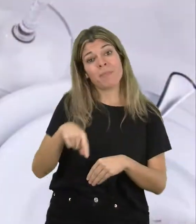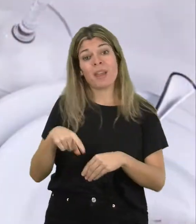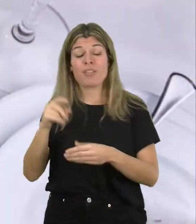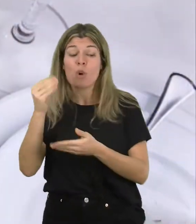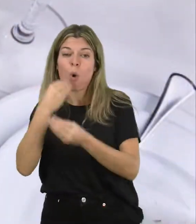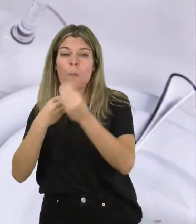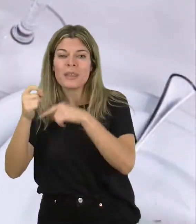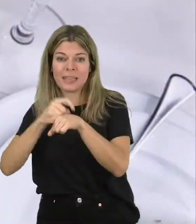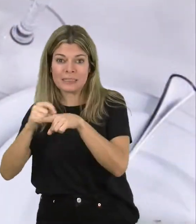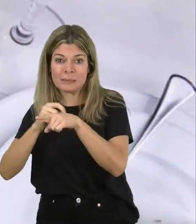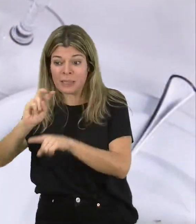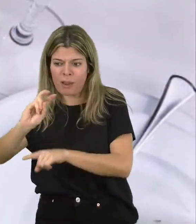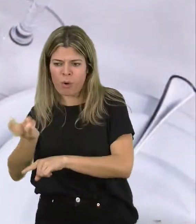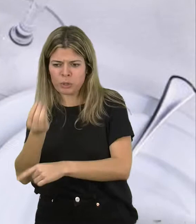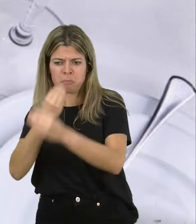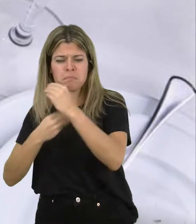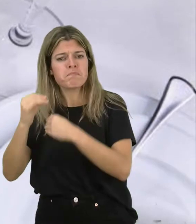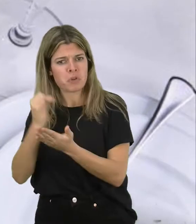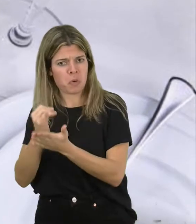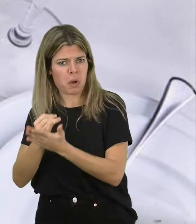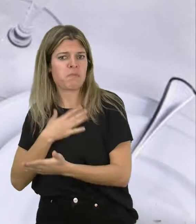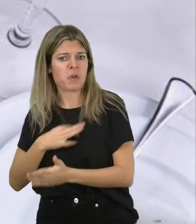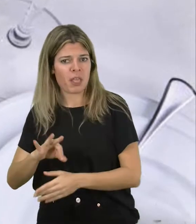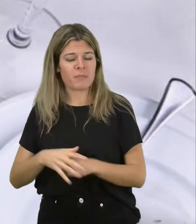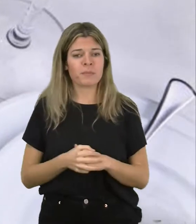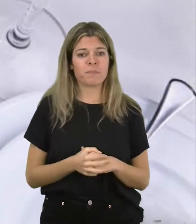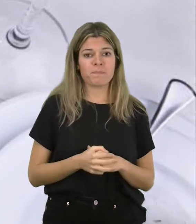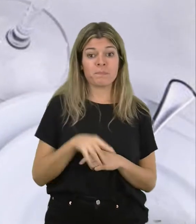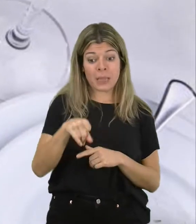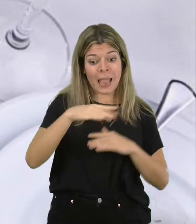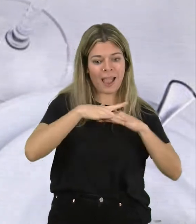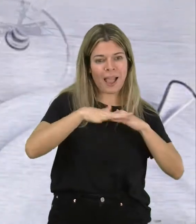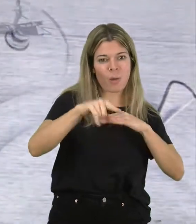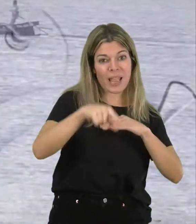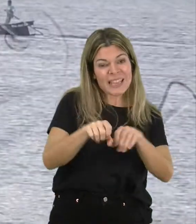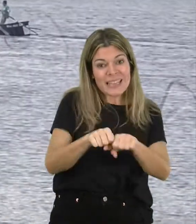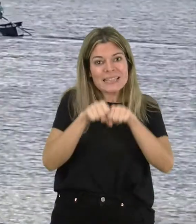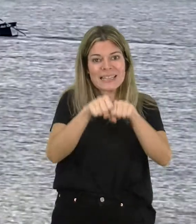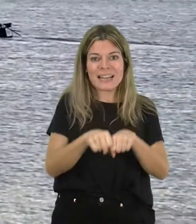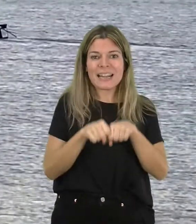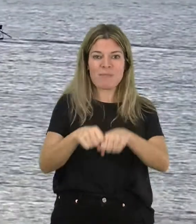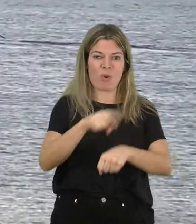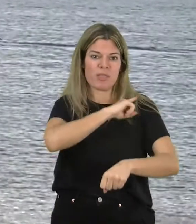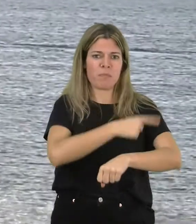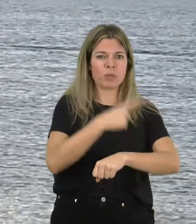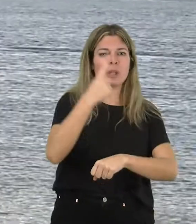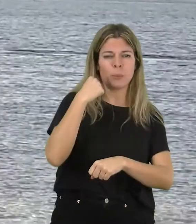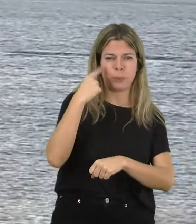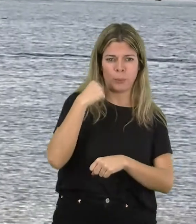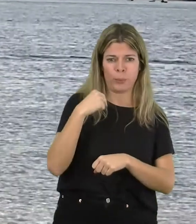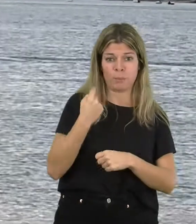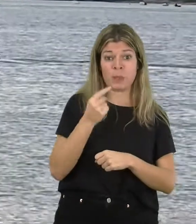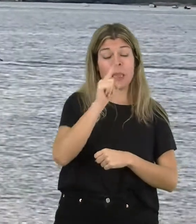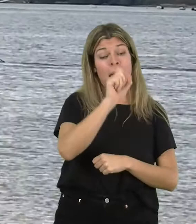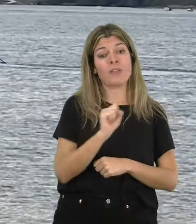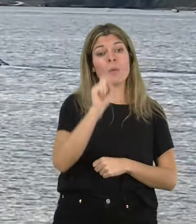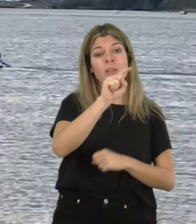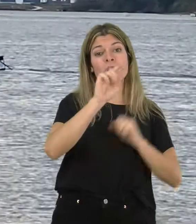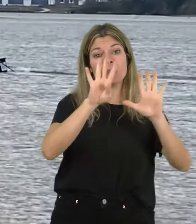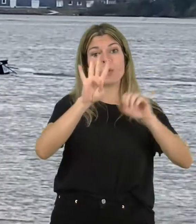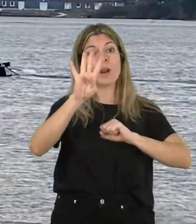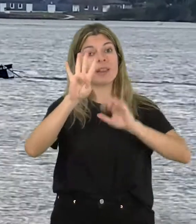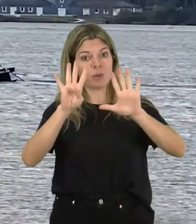manjares del Cantábrico y de la zona de montaña del municipio. En estas aguas el remo es un deporte de gran tradición.